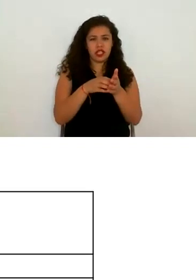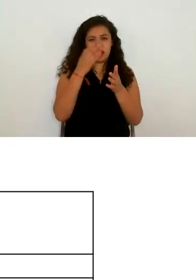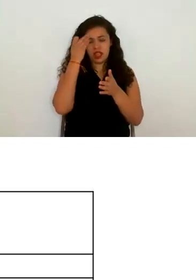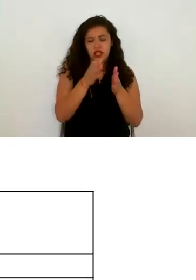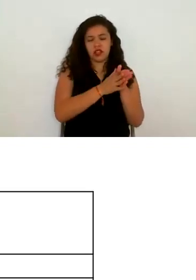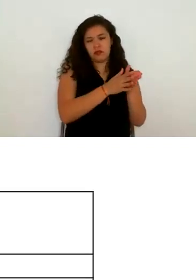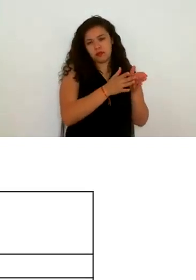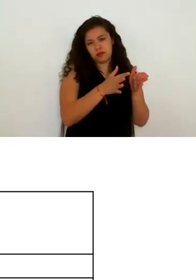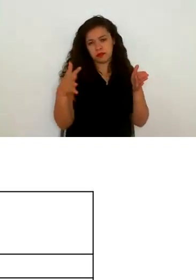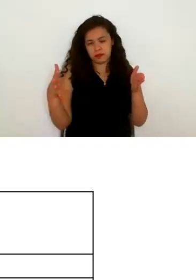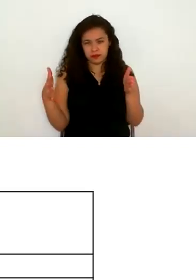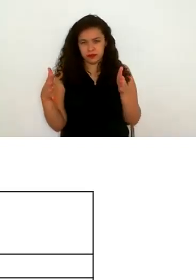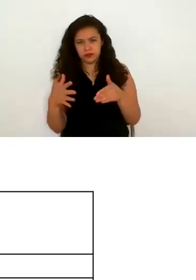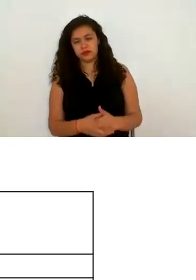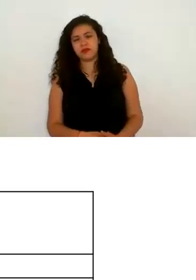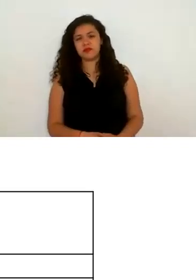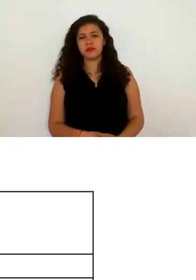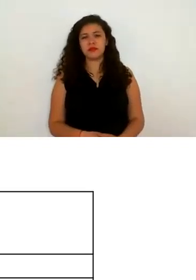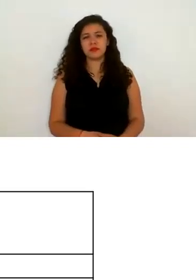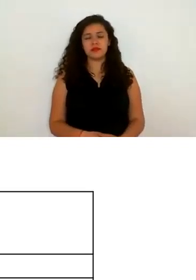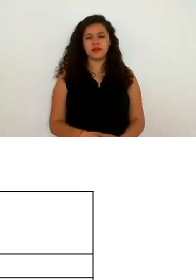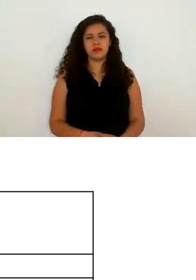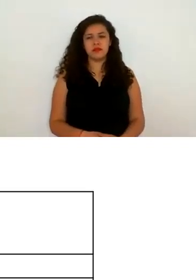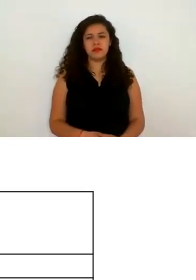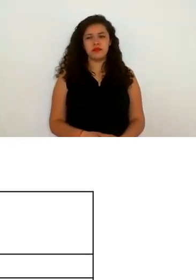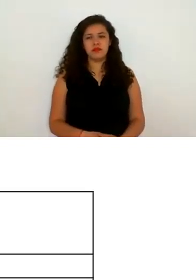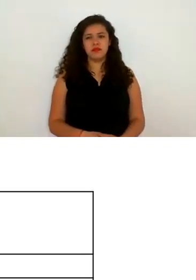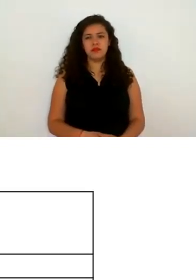los expedientes que lleva esa caja y